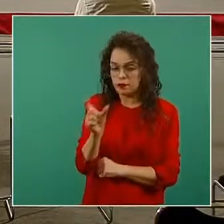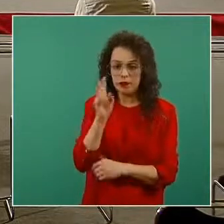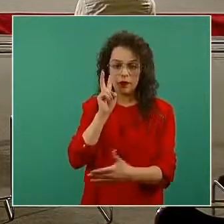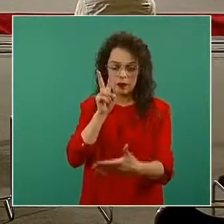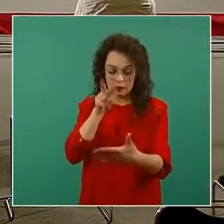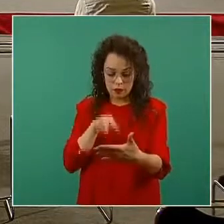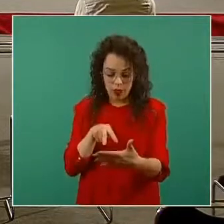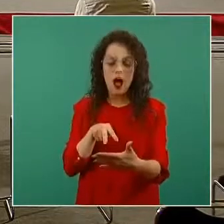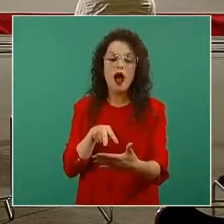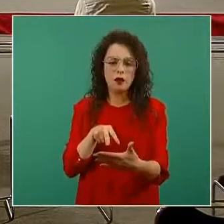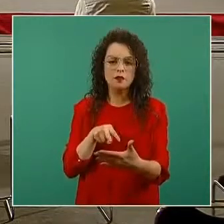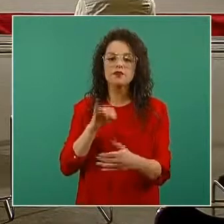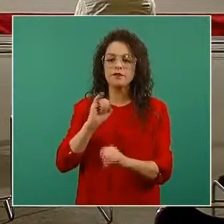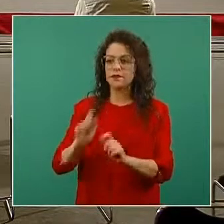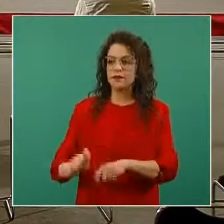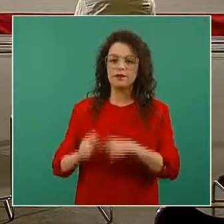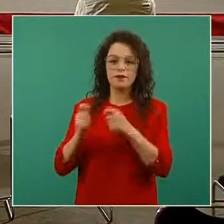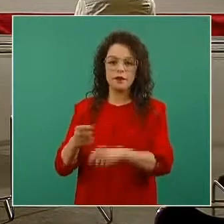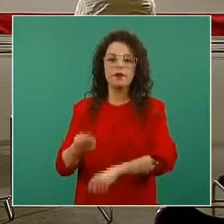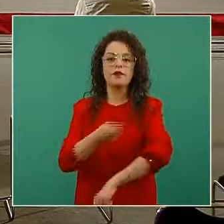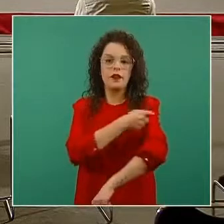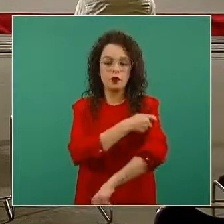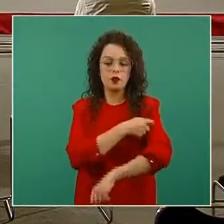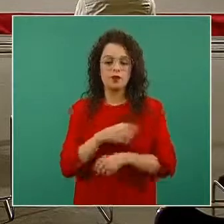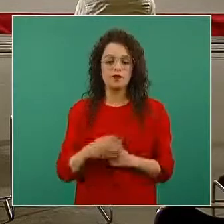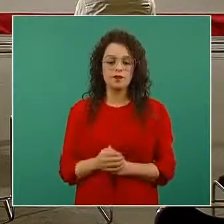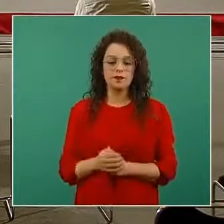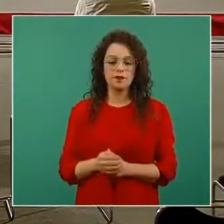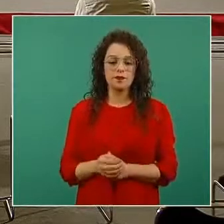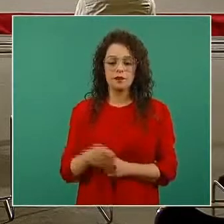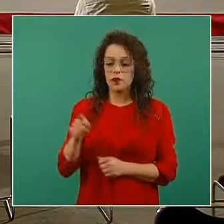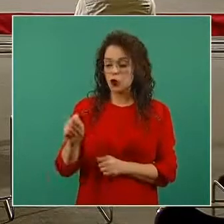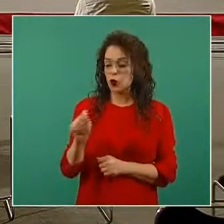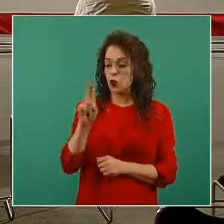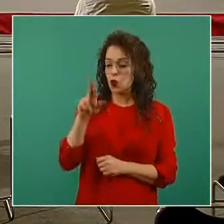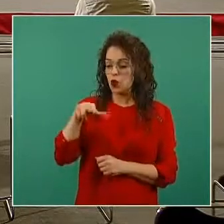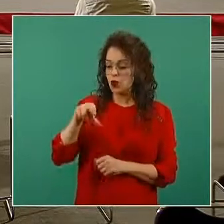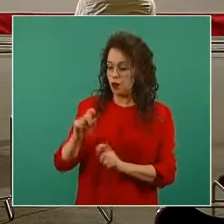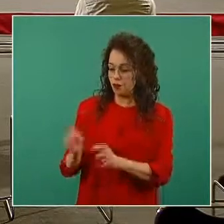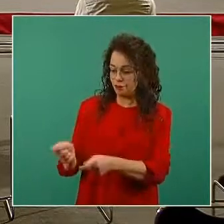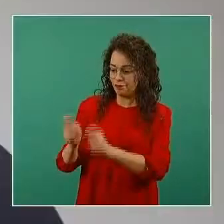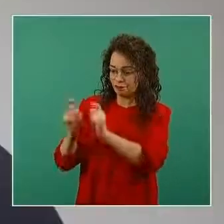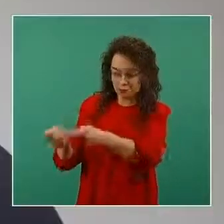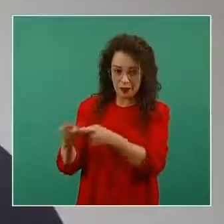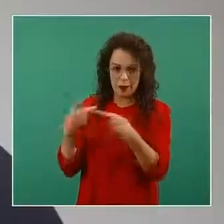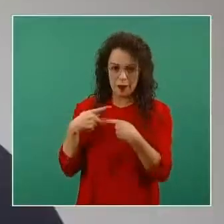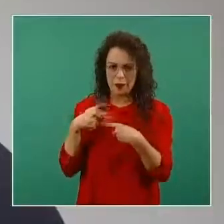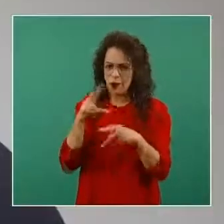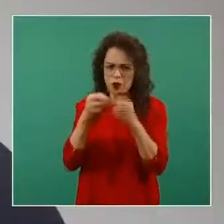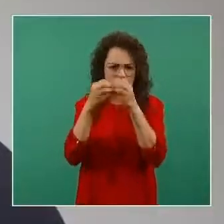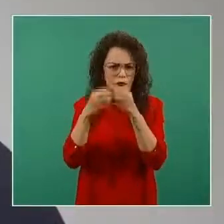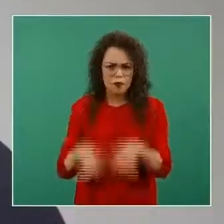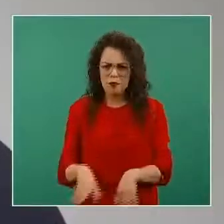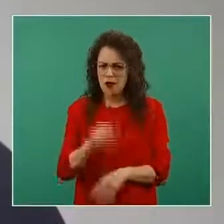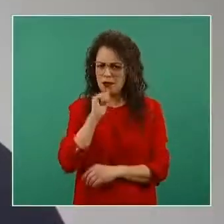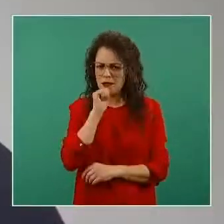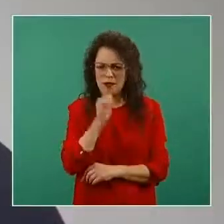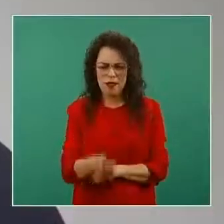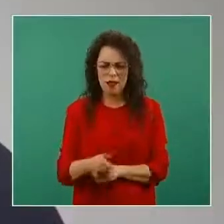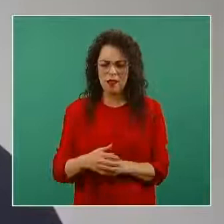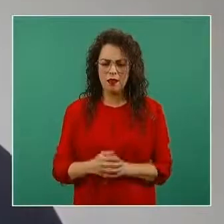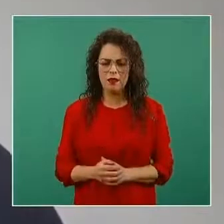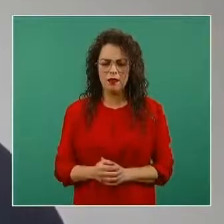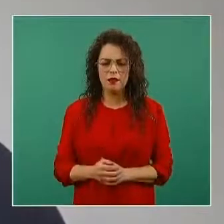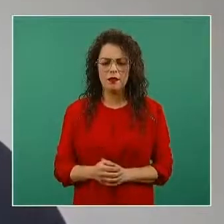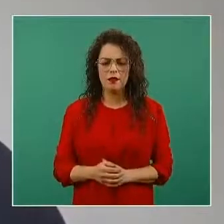podrán recibir la vacuna, es decir, su turno no se pierde, esas personas deben de poder recibir. Recordemos que cuando se